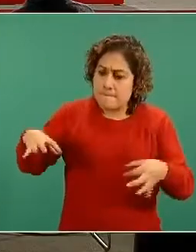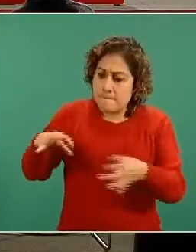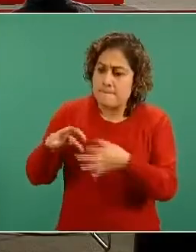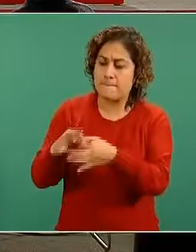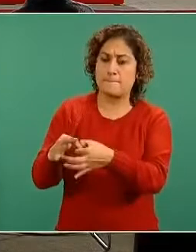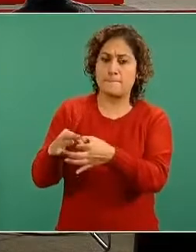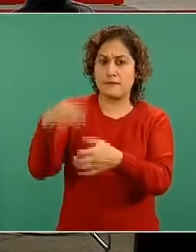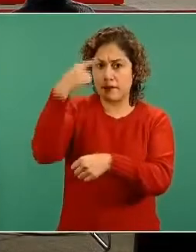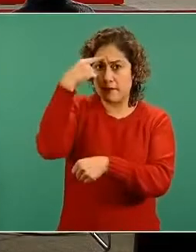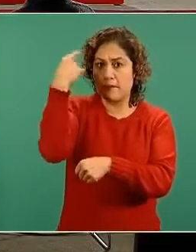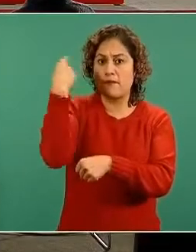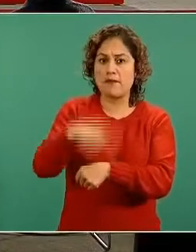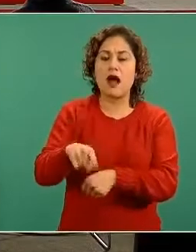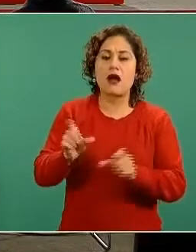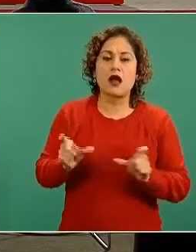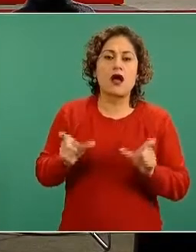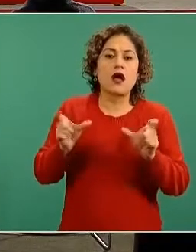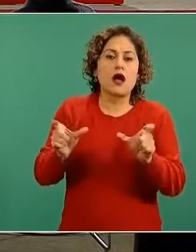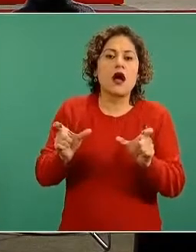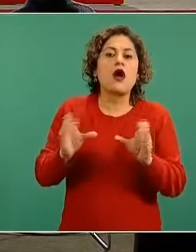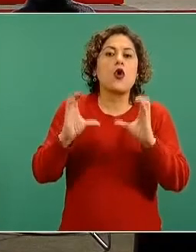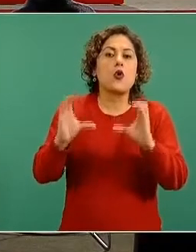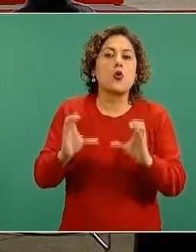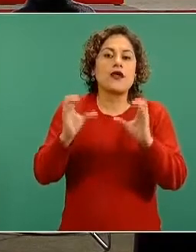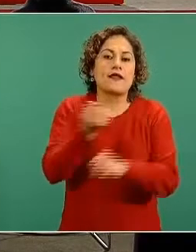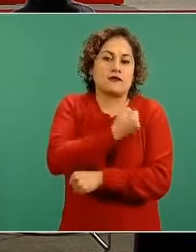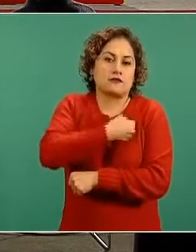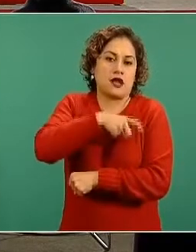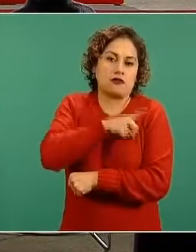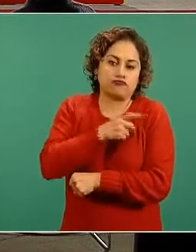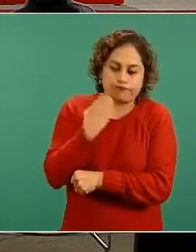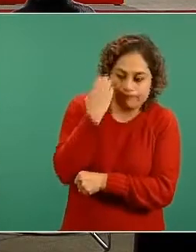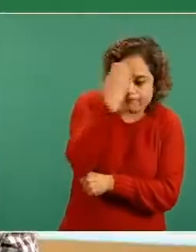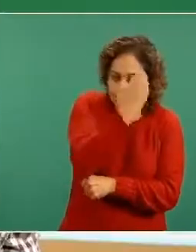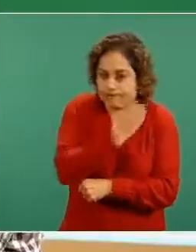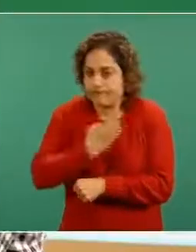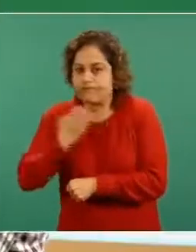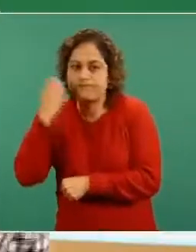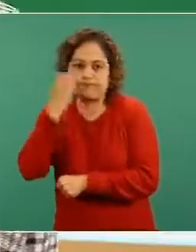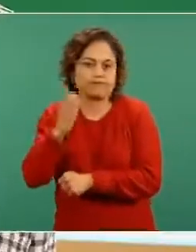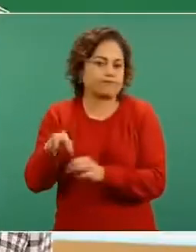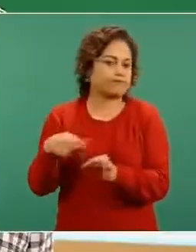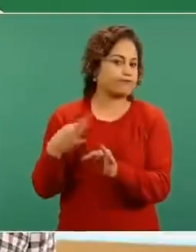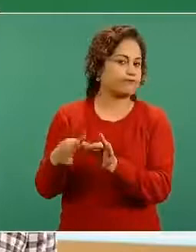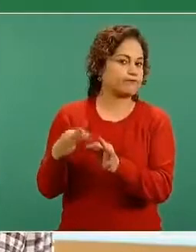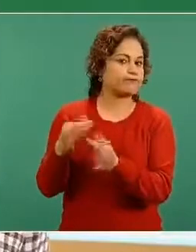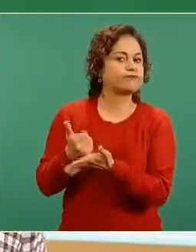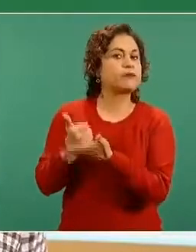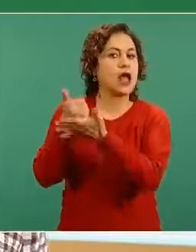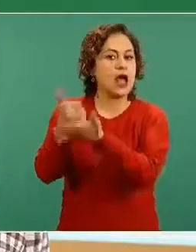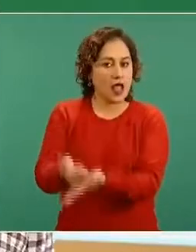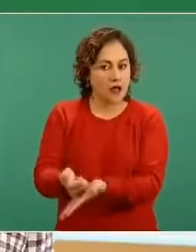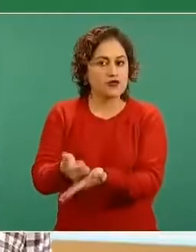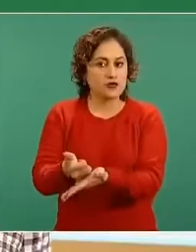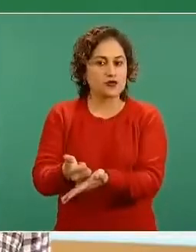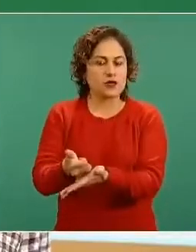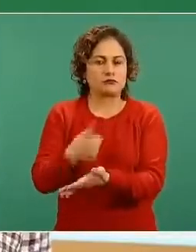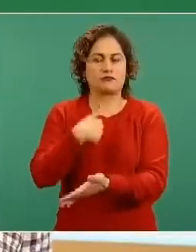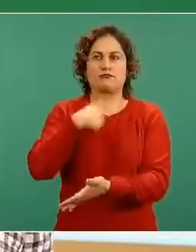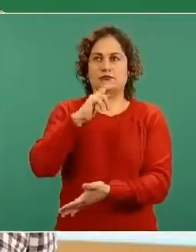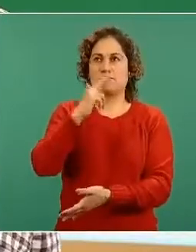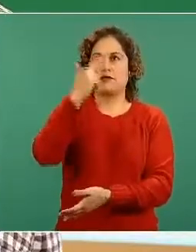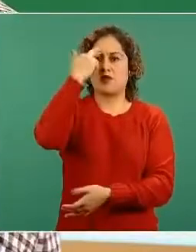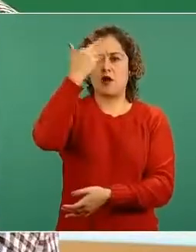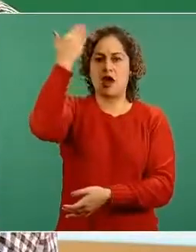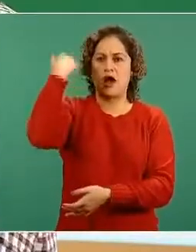salud. En ese momento incluso se movilizó el hospital móvil y estuvo ahí asentado en la zona norte